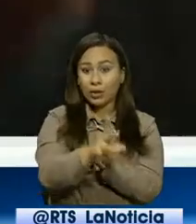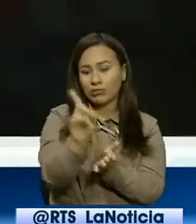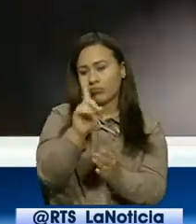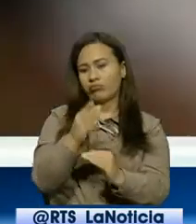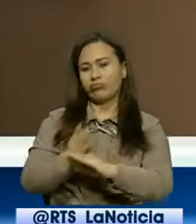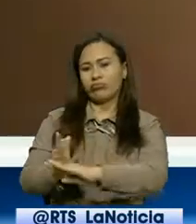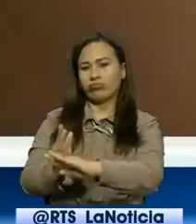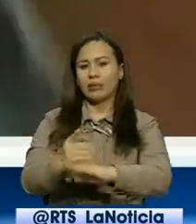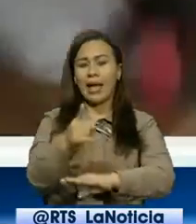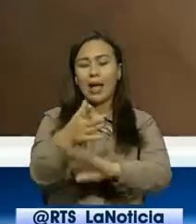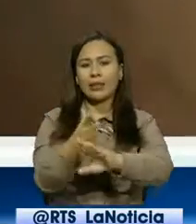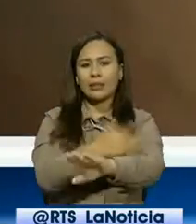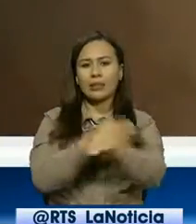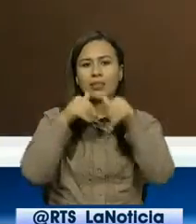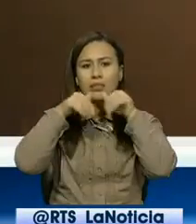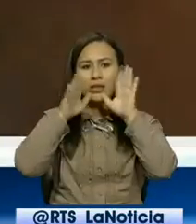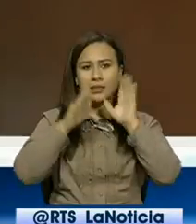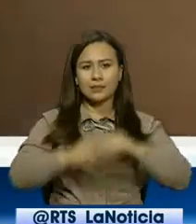Kuczynski en diciembre.